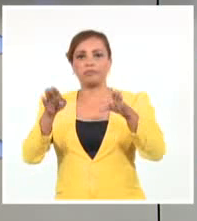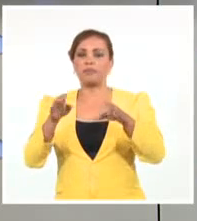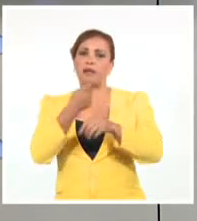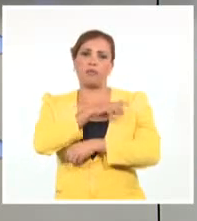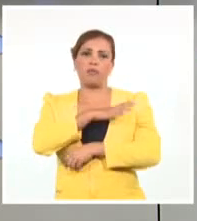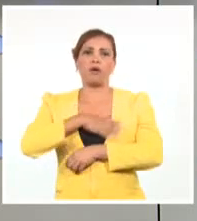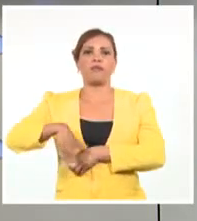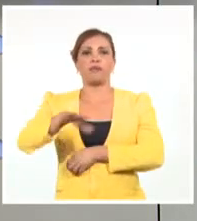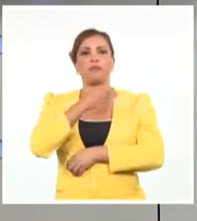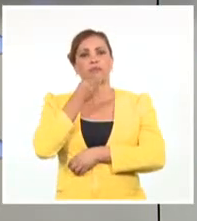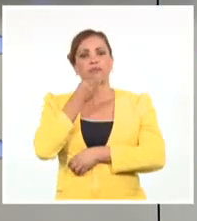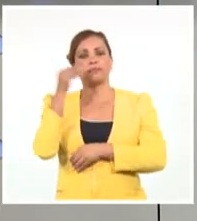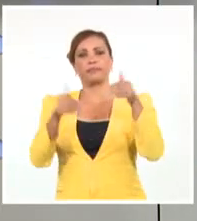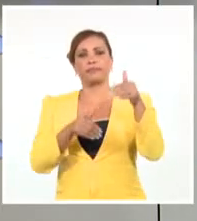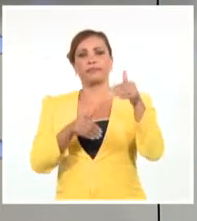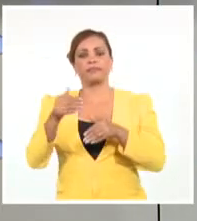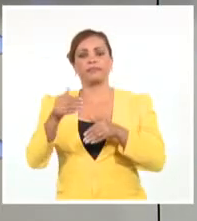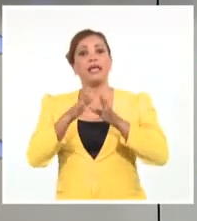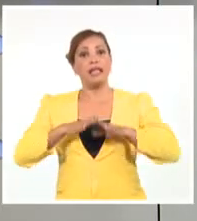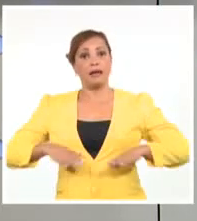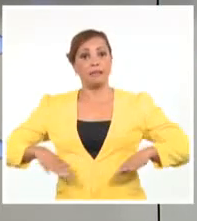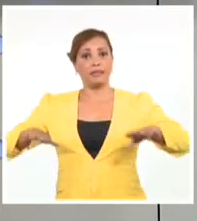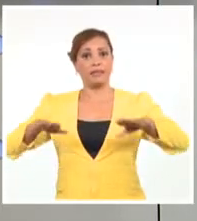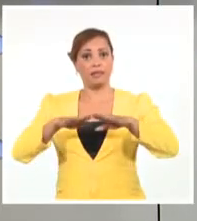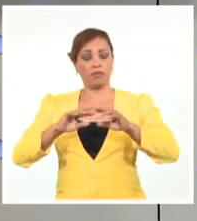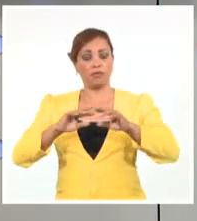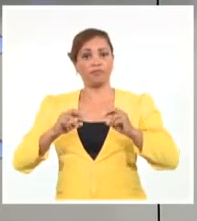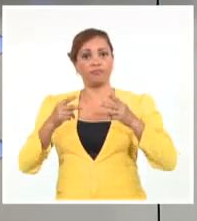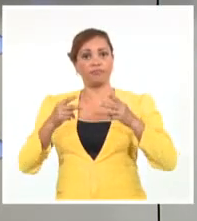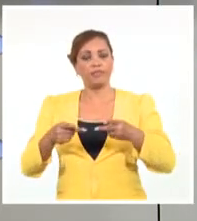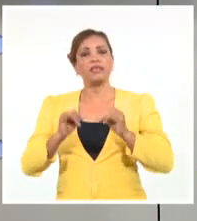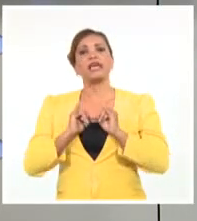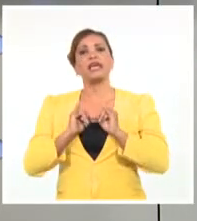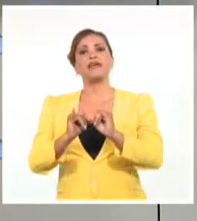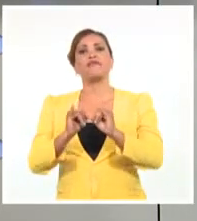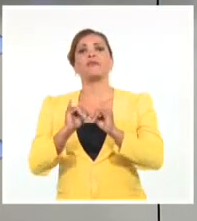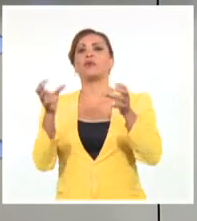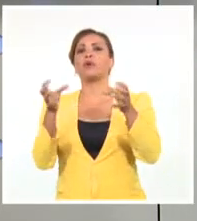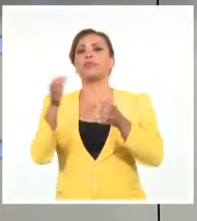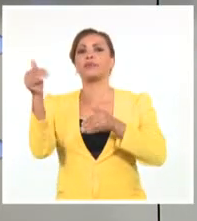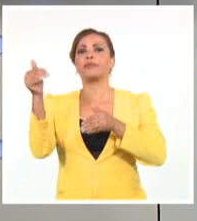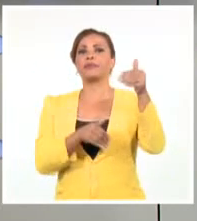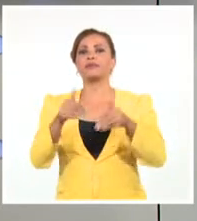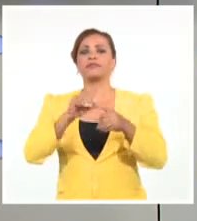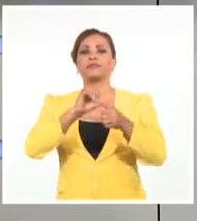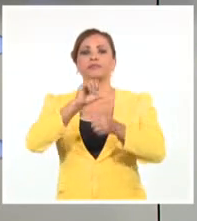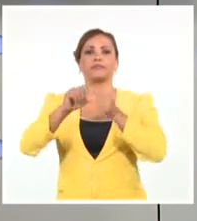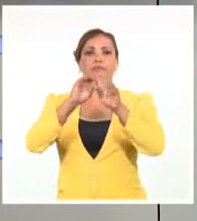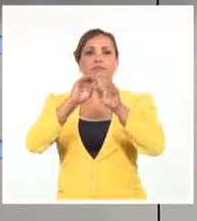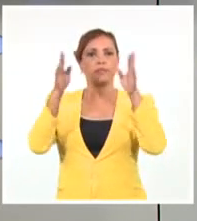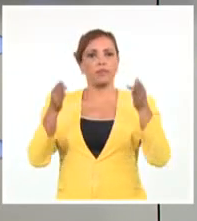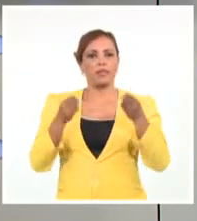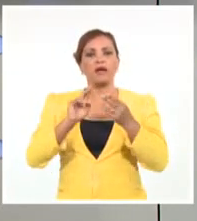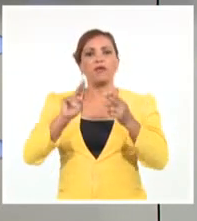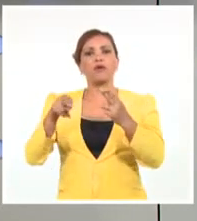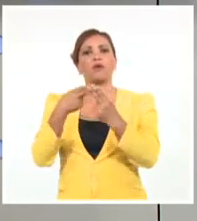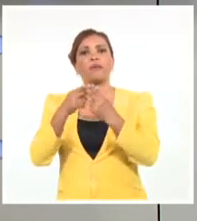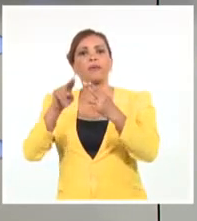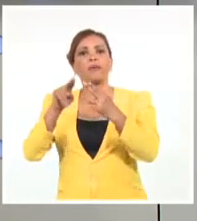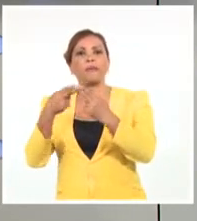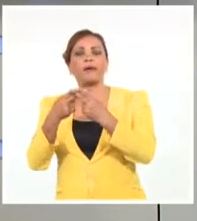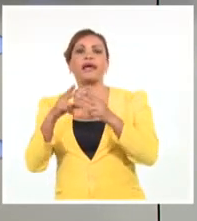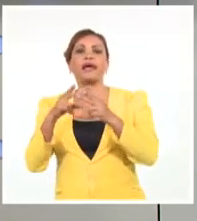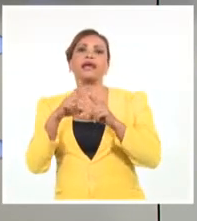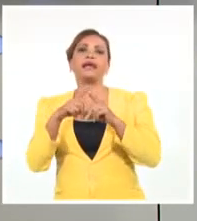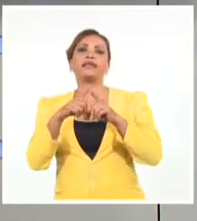público. Volviendo a la mesa redonda, Juan Reinaldo informó que el elenco que asistirá al Clásico Mundial efectuará topes de preparación en China,